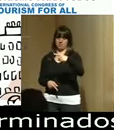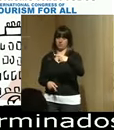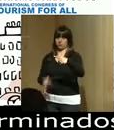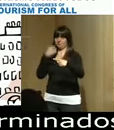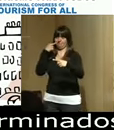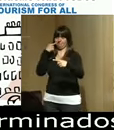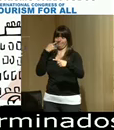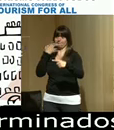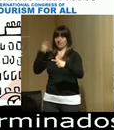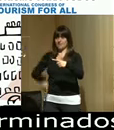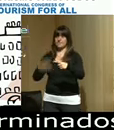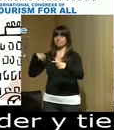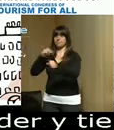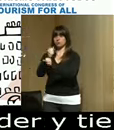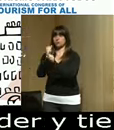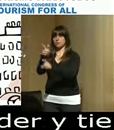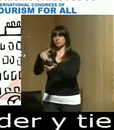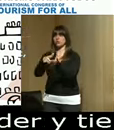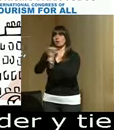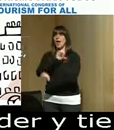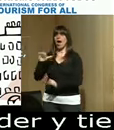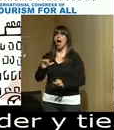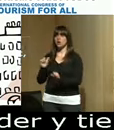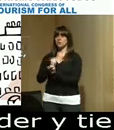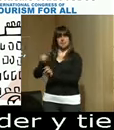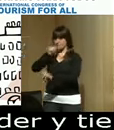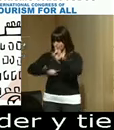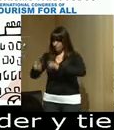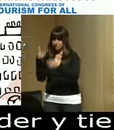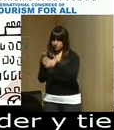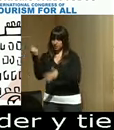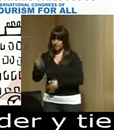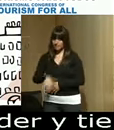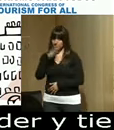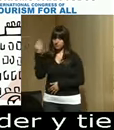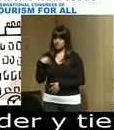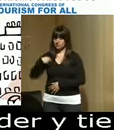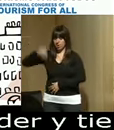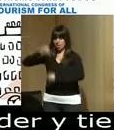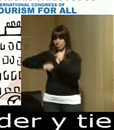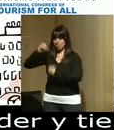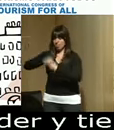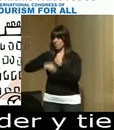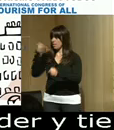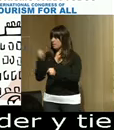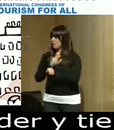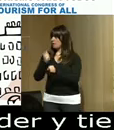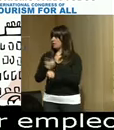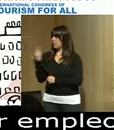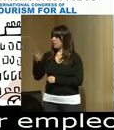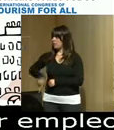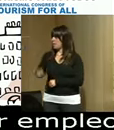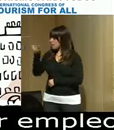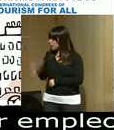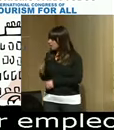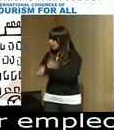personas con discapacidad también tienen una mayor probabilidad de estar autoempleadas. ¿Por qué? Porque esa mayor tasa de inactividad lo que está provocando es que la persona con discapacidad se tenga que buscar,